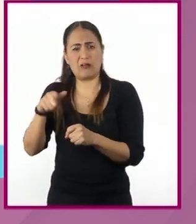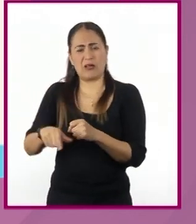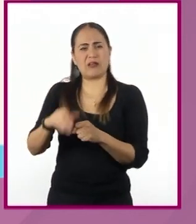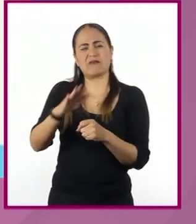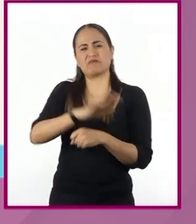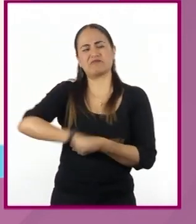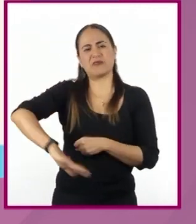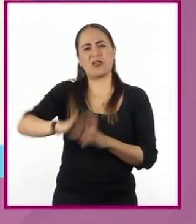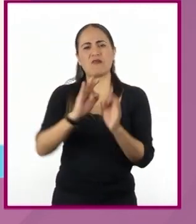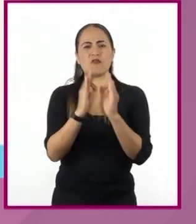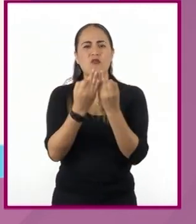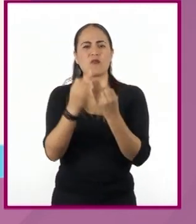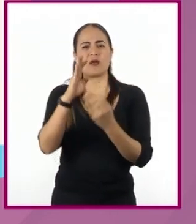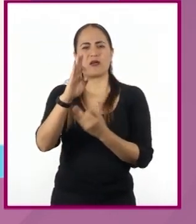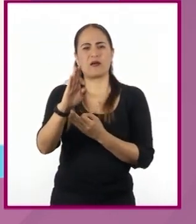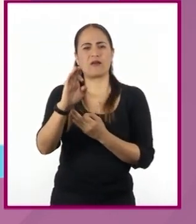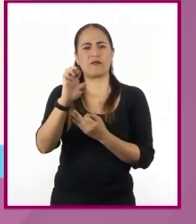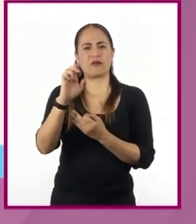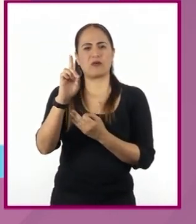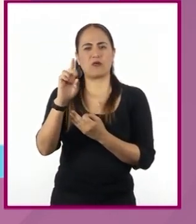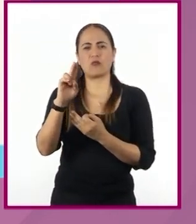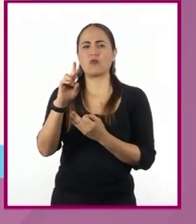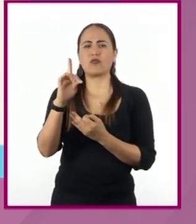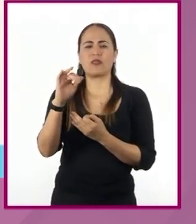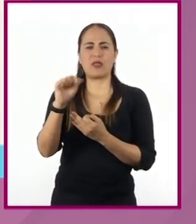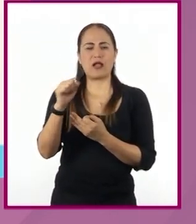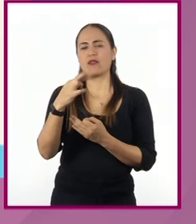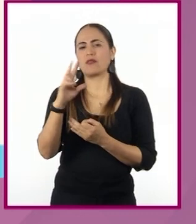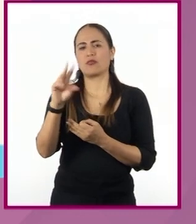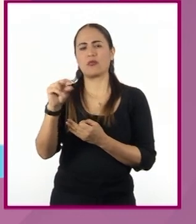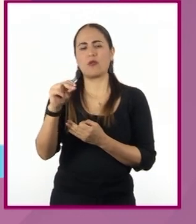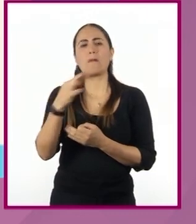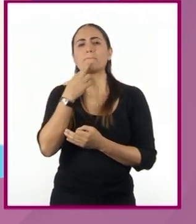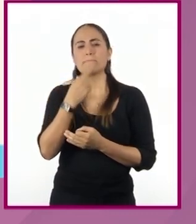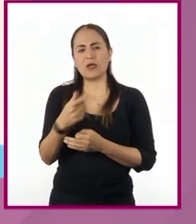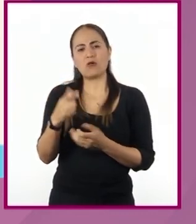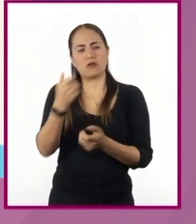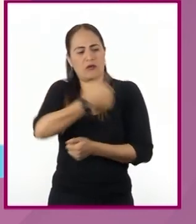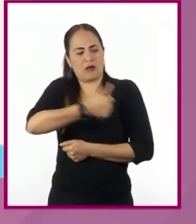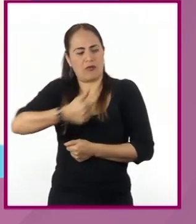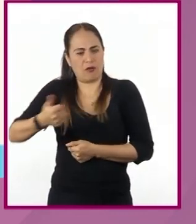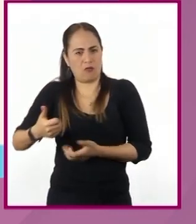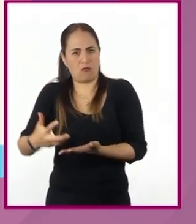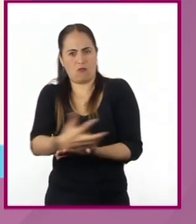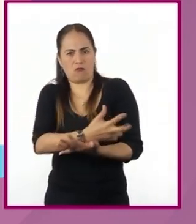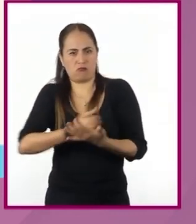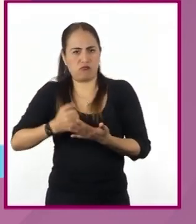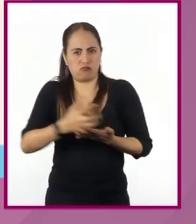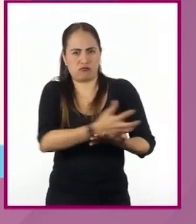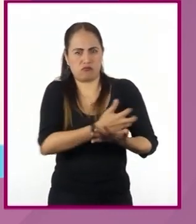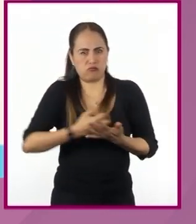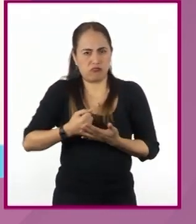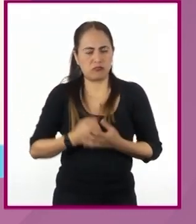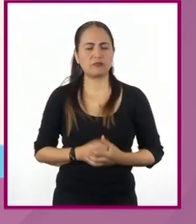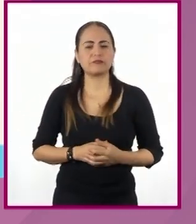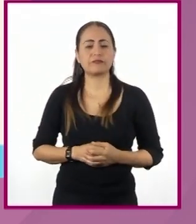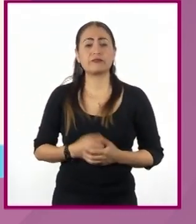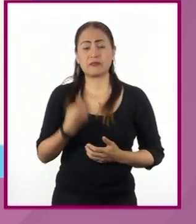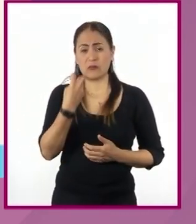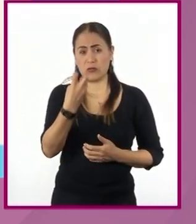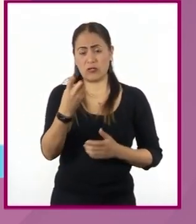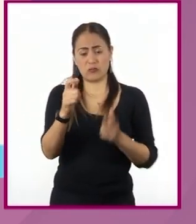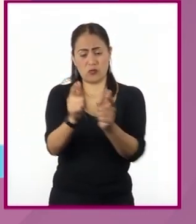sus intereses se orientaban al individualismo y a la libertad económica. Por ello, es que este